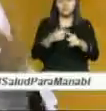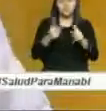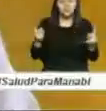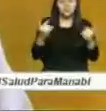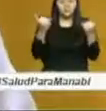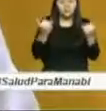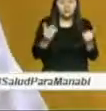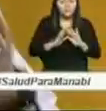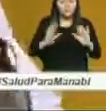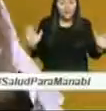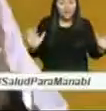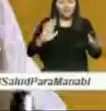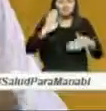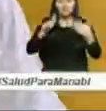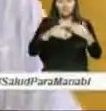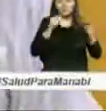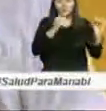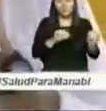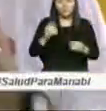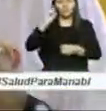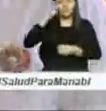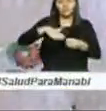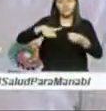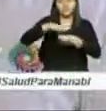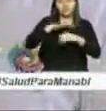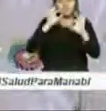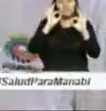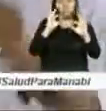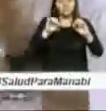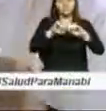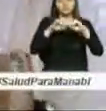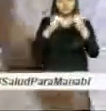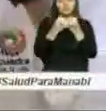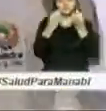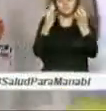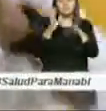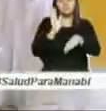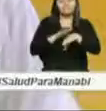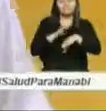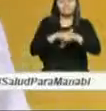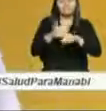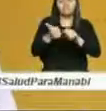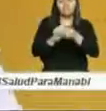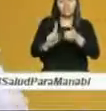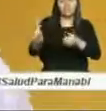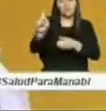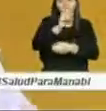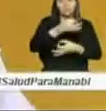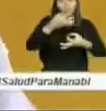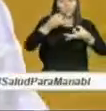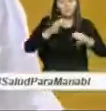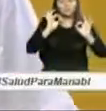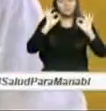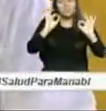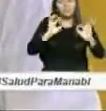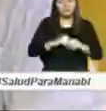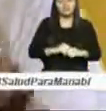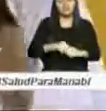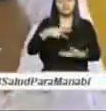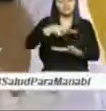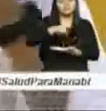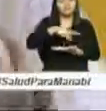fin se ha organizado el Estado, se ha organizado la sociedad, se exige que cada quien cumpla lo que debe. Básicamente, el